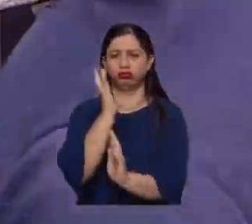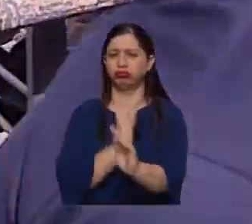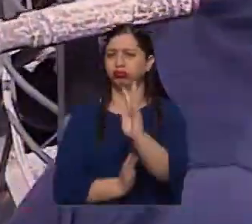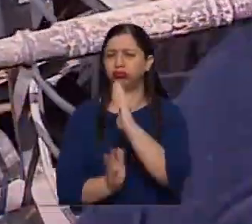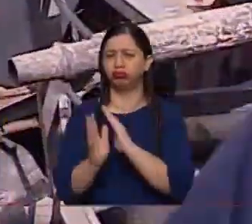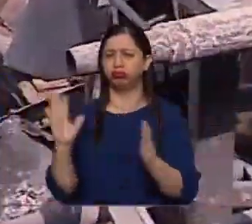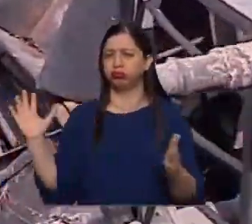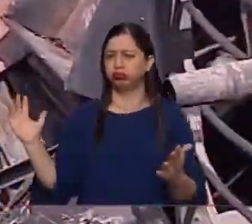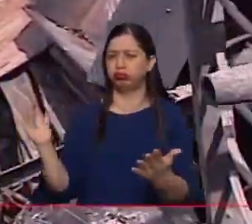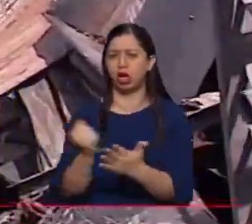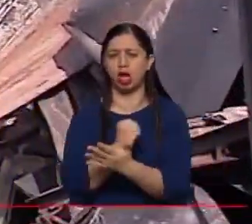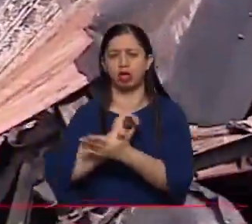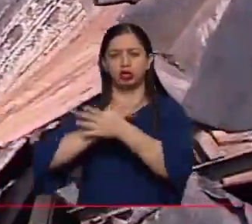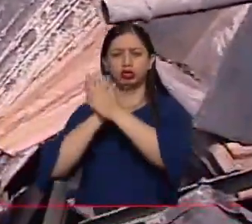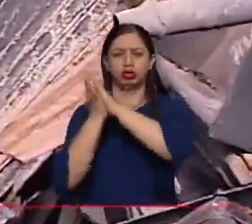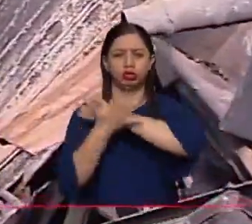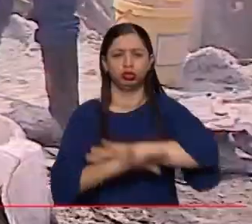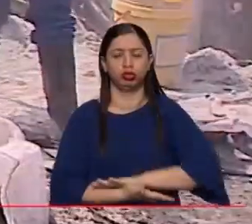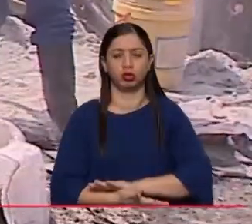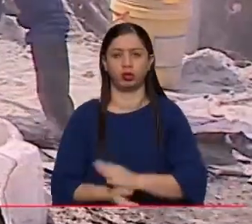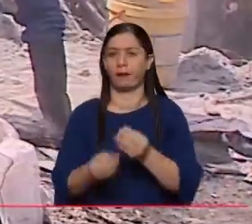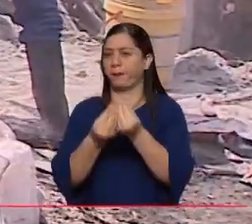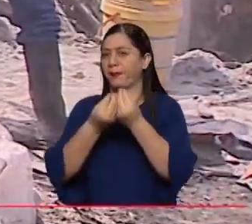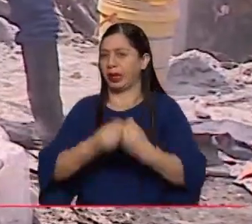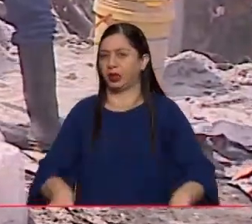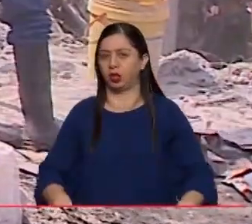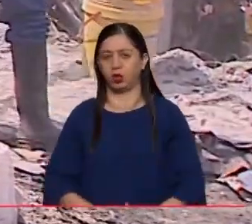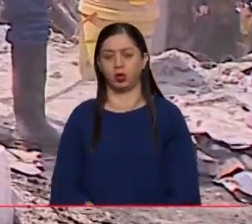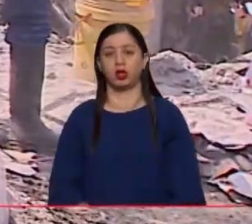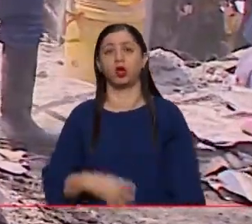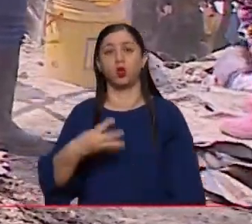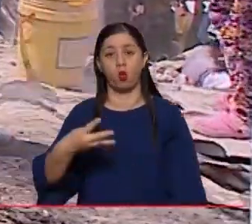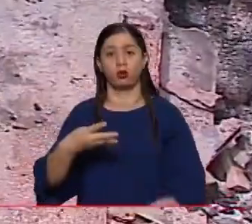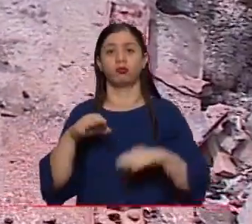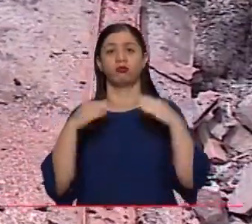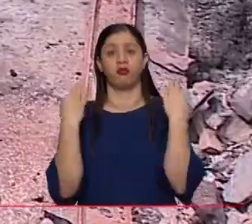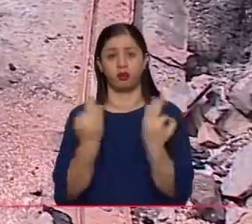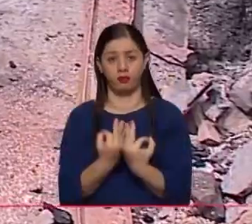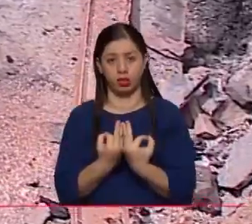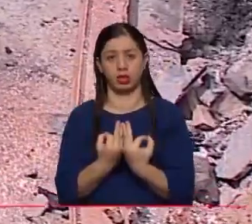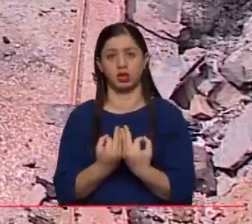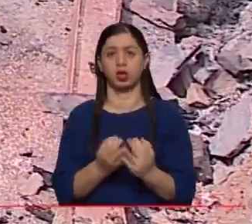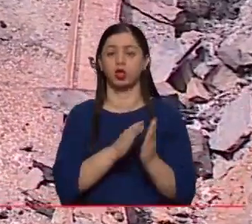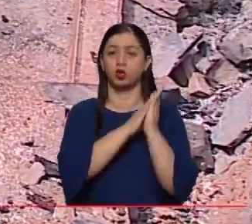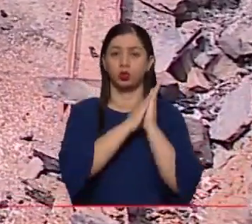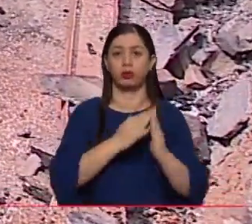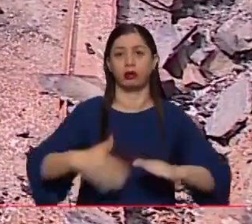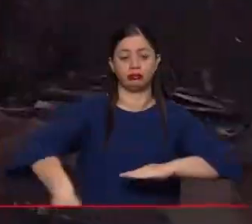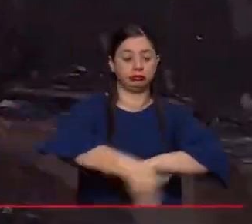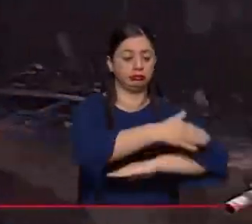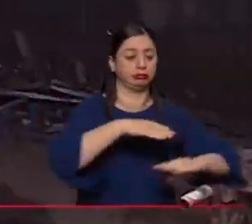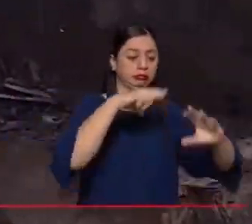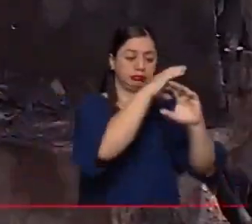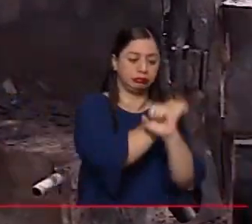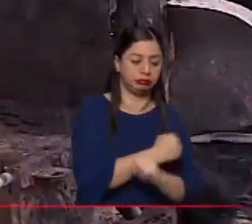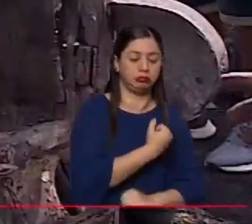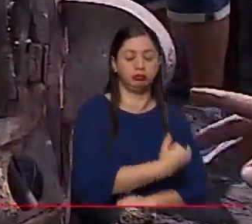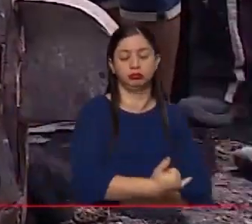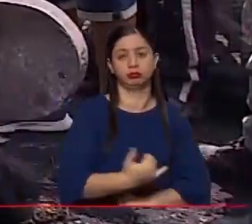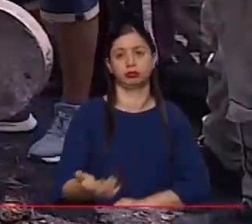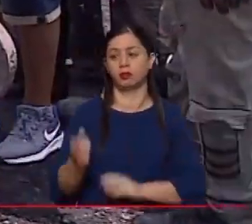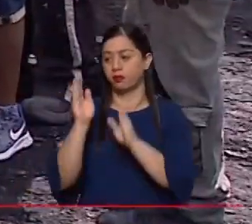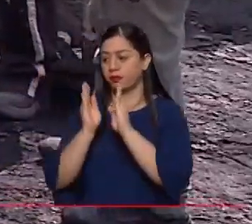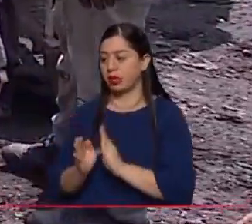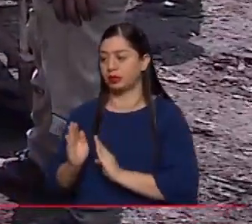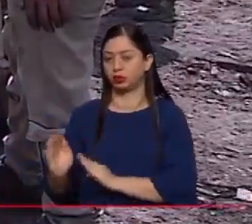absolutamente todo tras perderlo todo las cuatro familias damnificadas tuvieron que pasar la noche en la calle la emergencia fue atendida por la